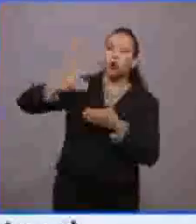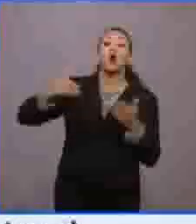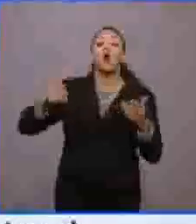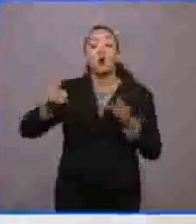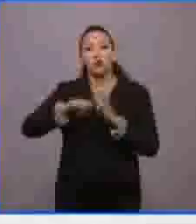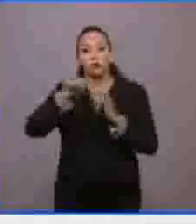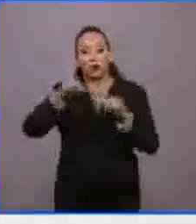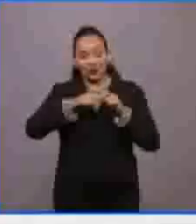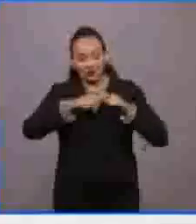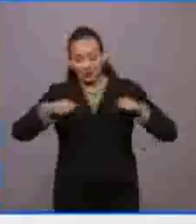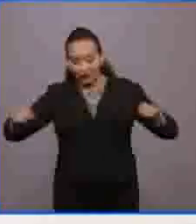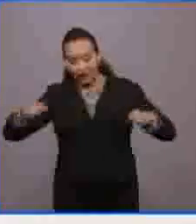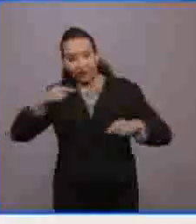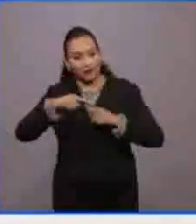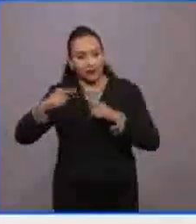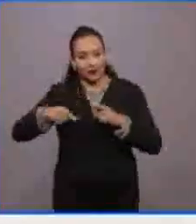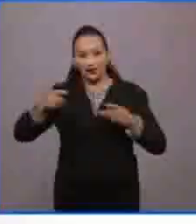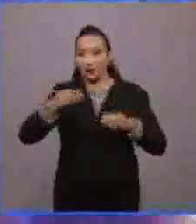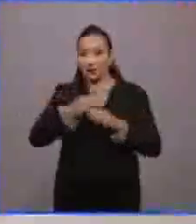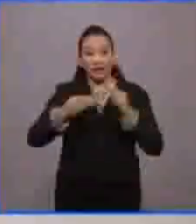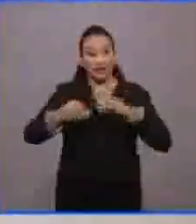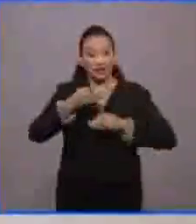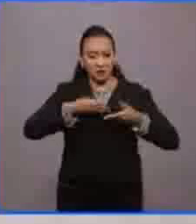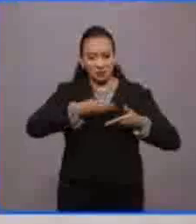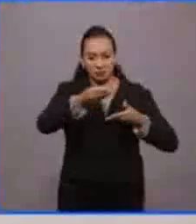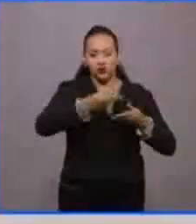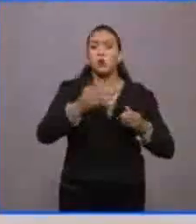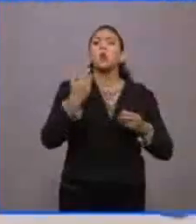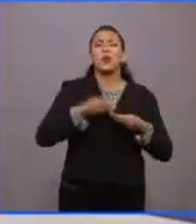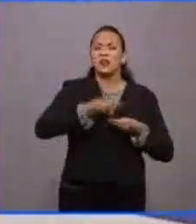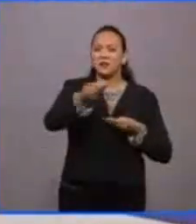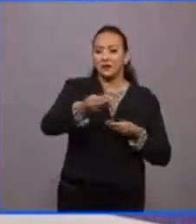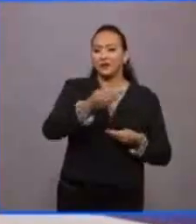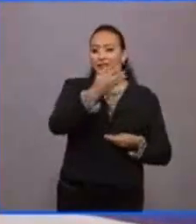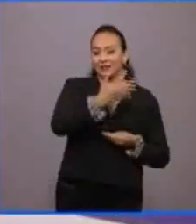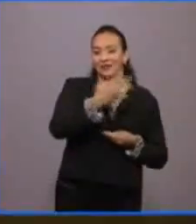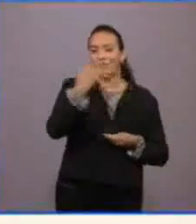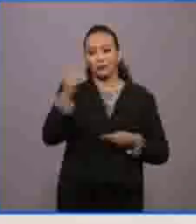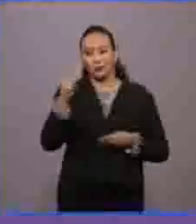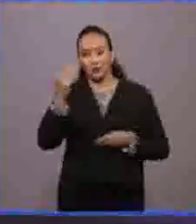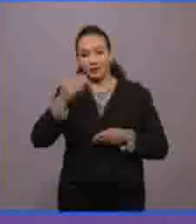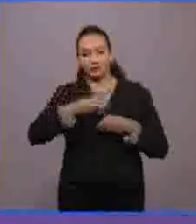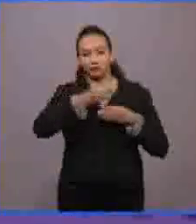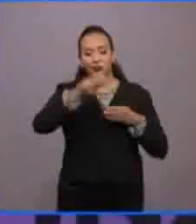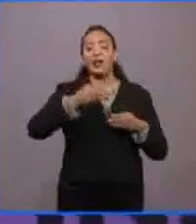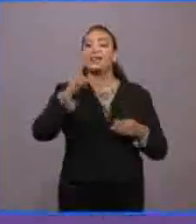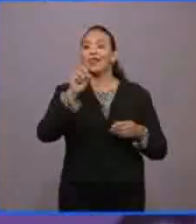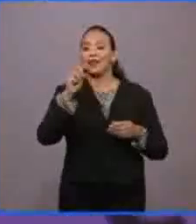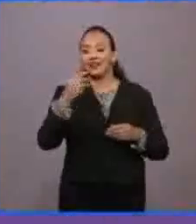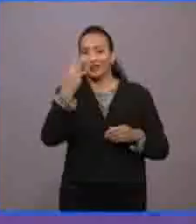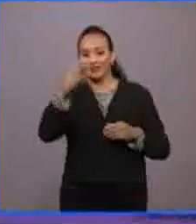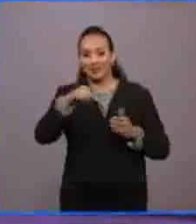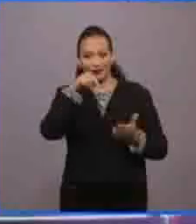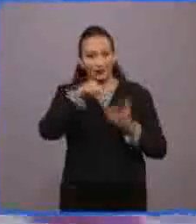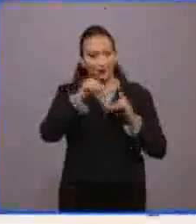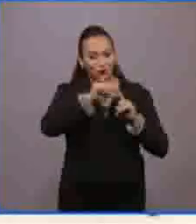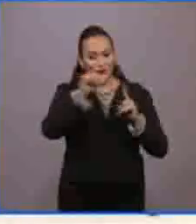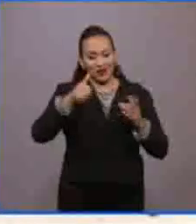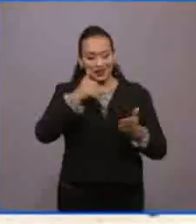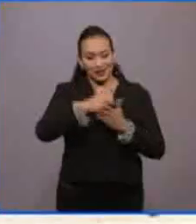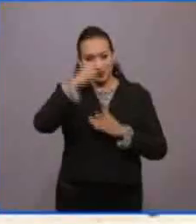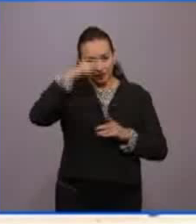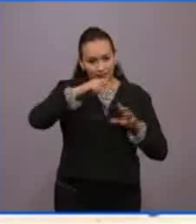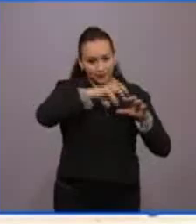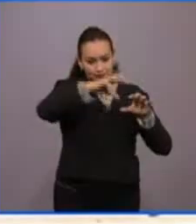de seguridad, entre otros. Los materiales se distribuyeron del 5 al 9 de mayo en las 33 direcciones distritales de la Ciudad